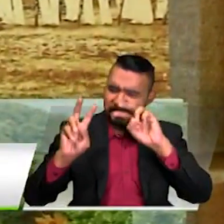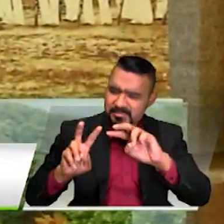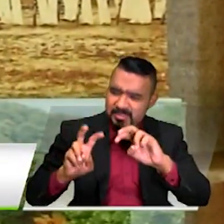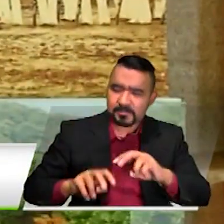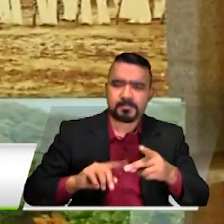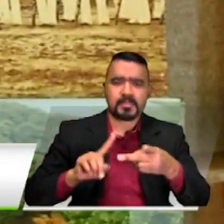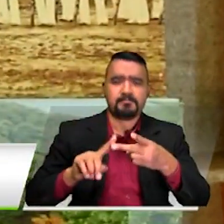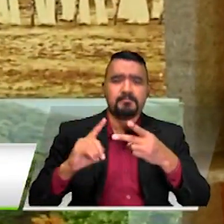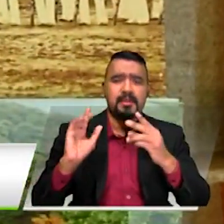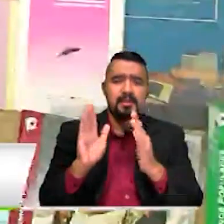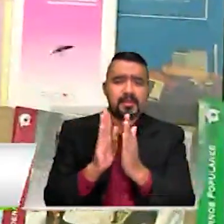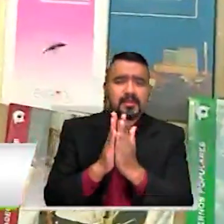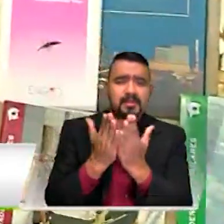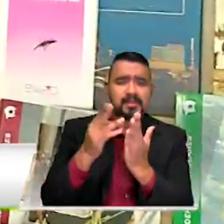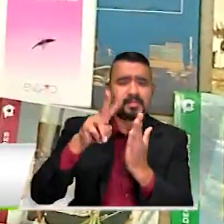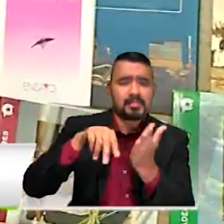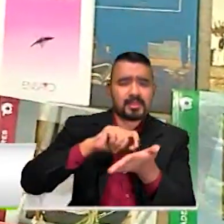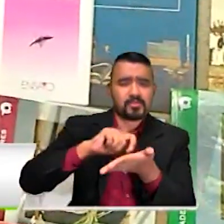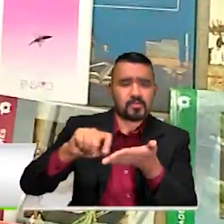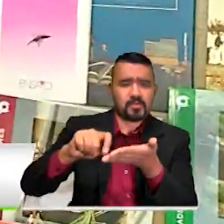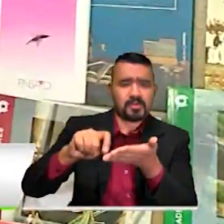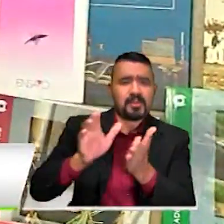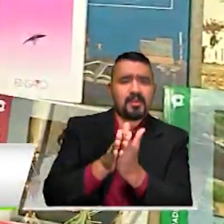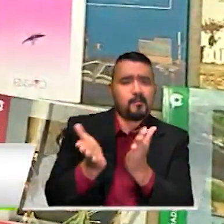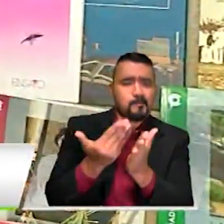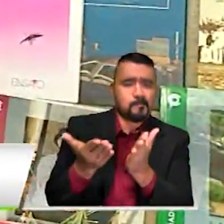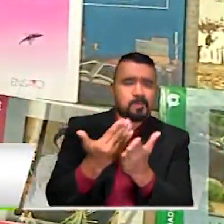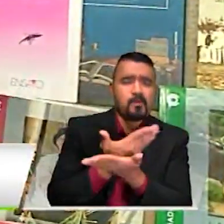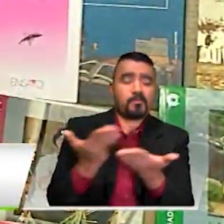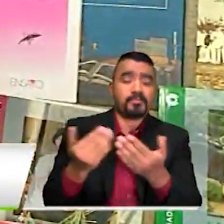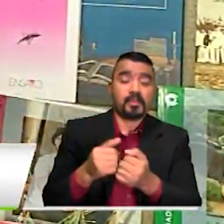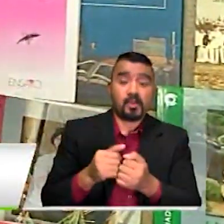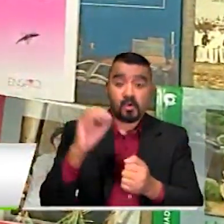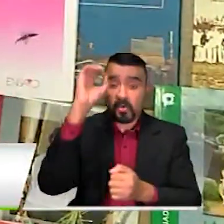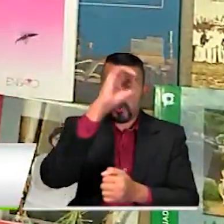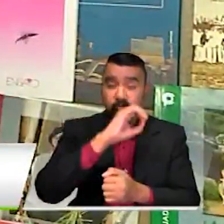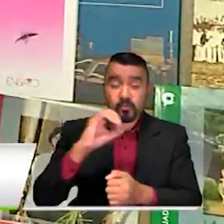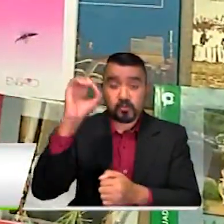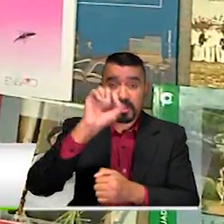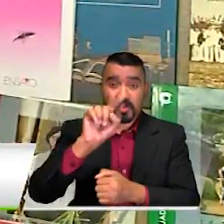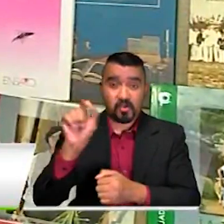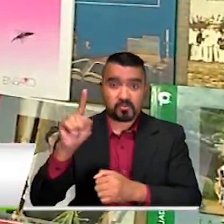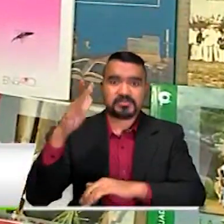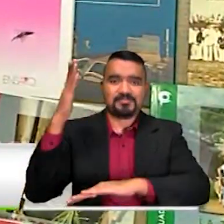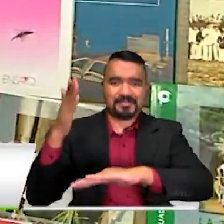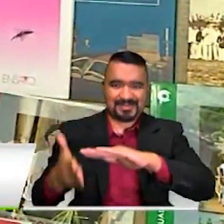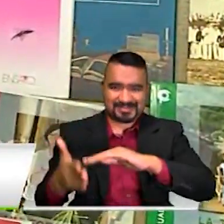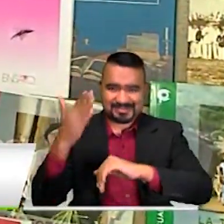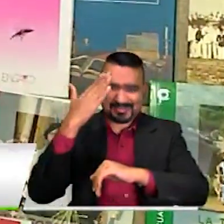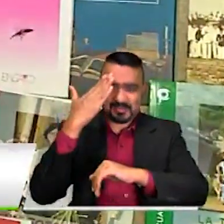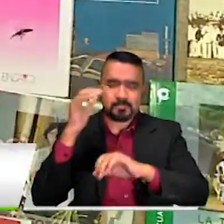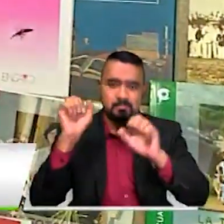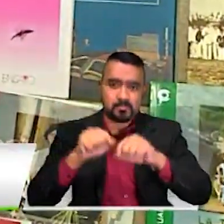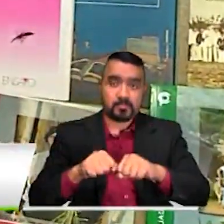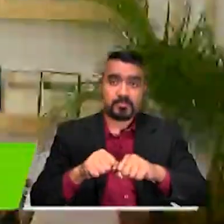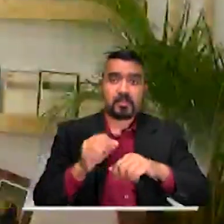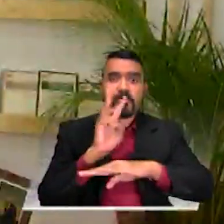cuatrocientos sesenta espacios interactivos hasta el 11 de octubre todo en www.fiestadelcine.com